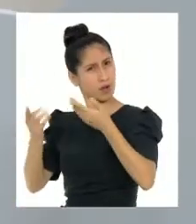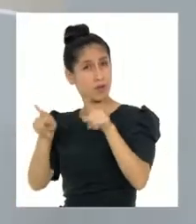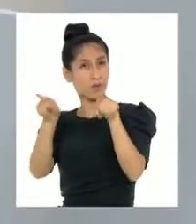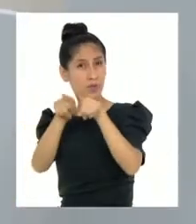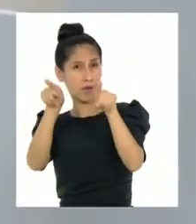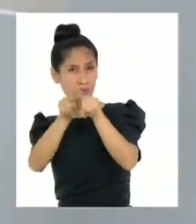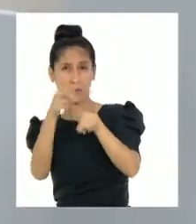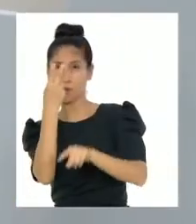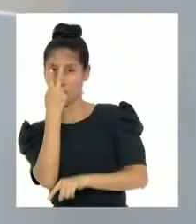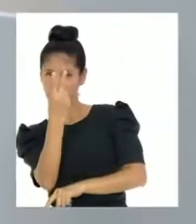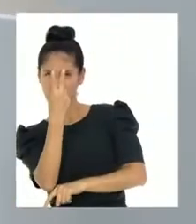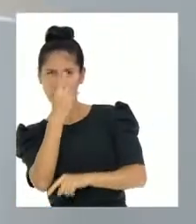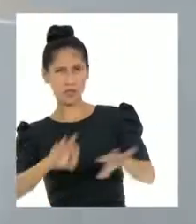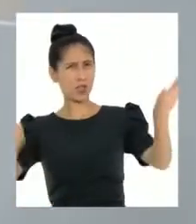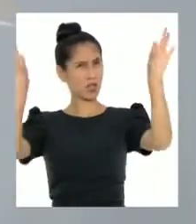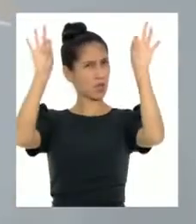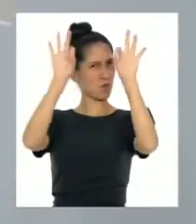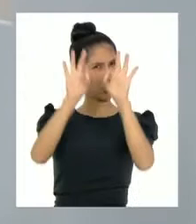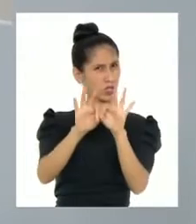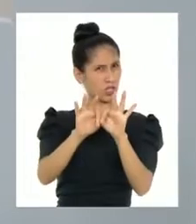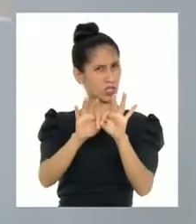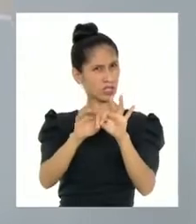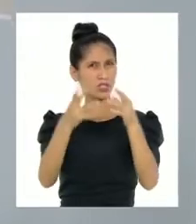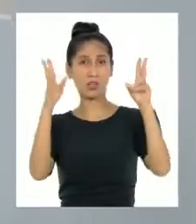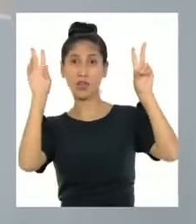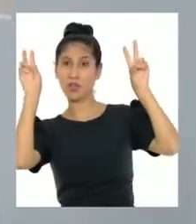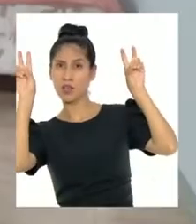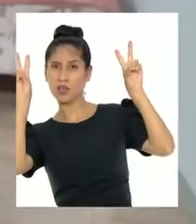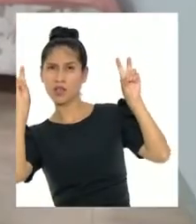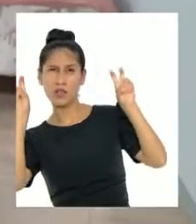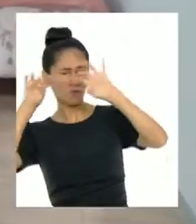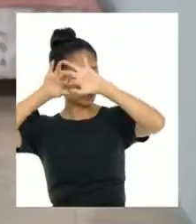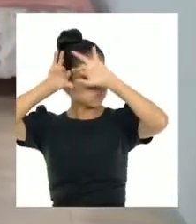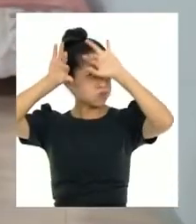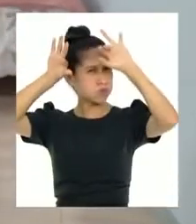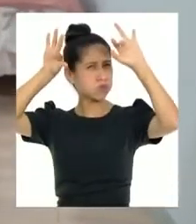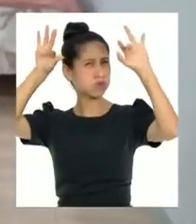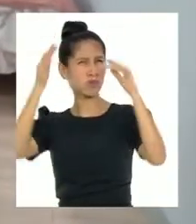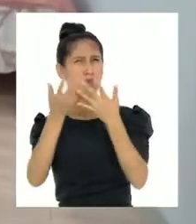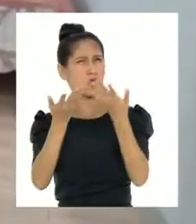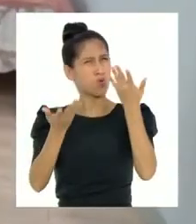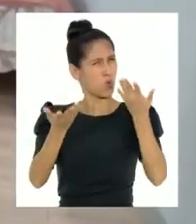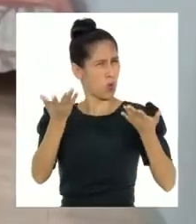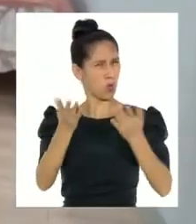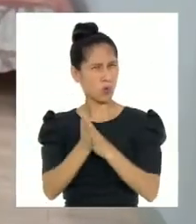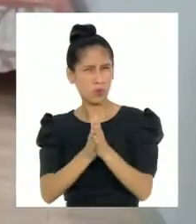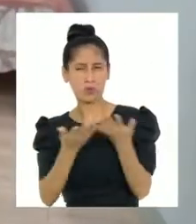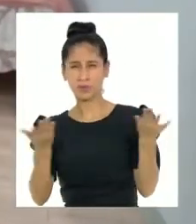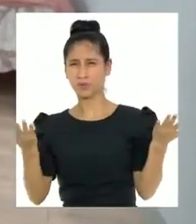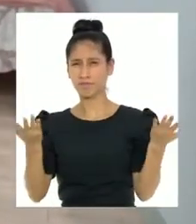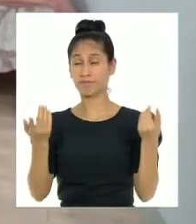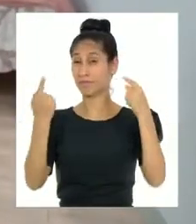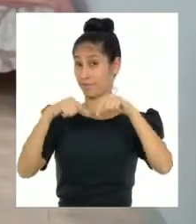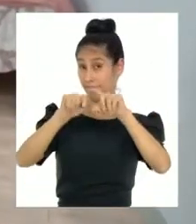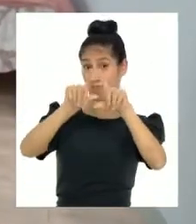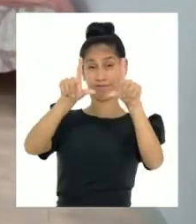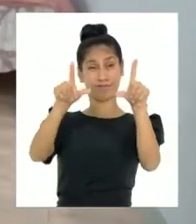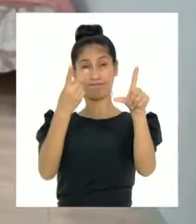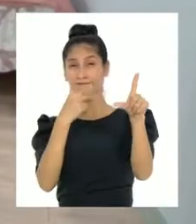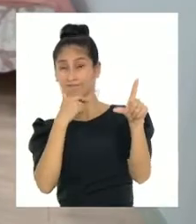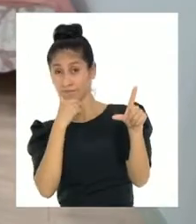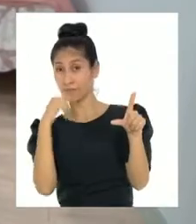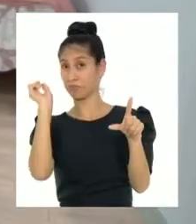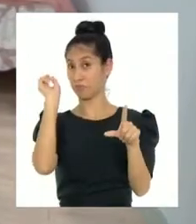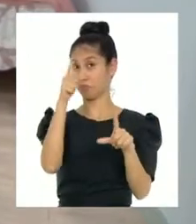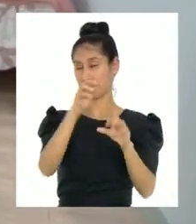de la importancia de la limpieza de sueño. No sabía que eso era posible, pero al parecer